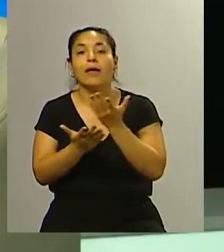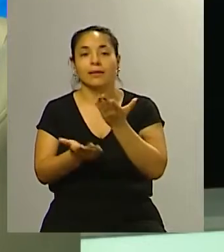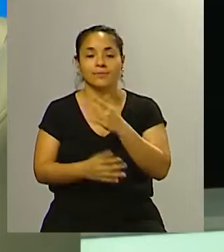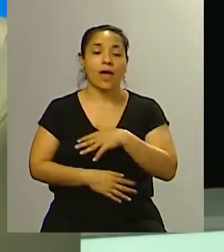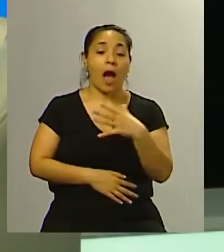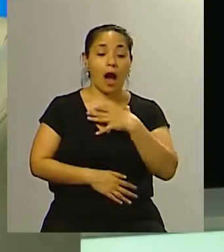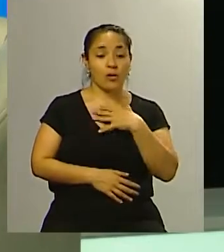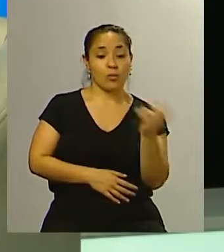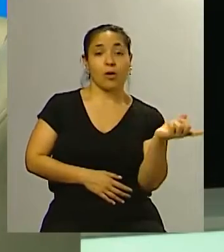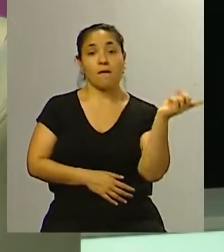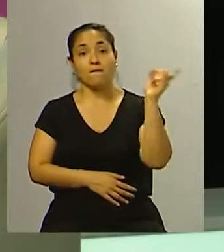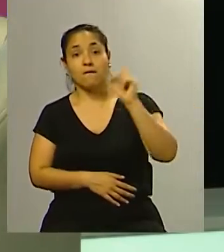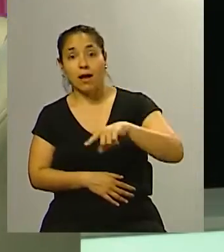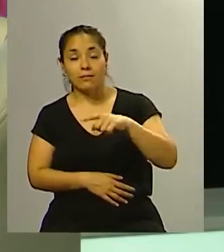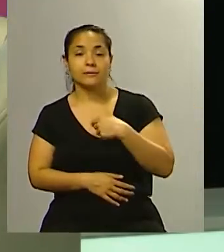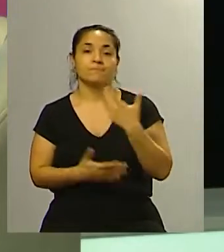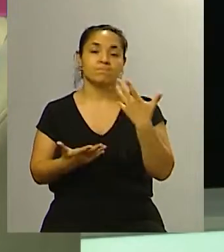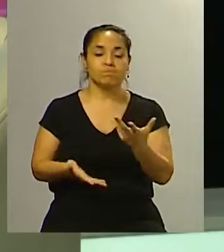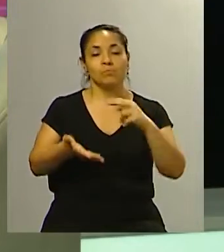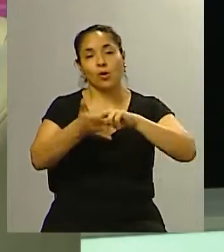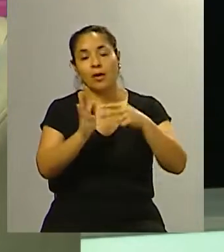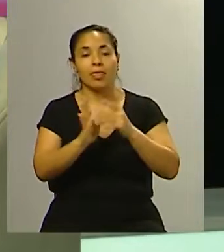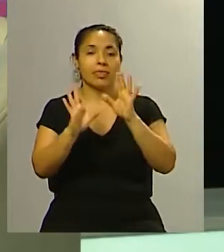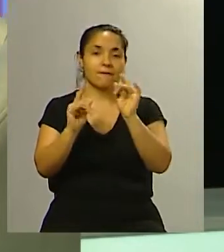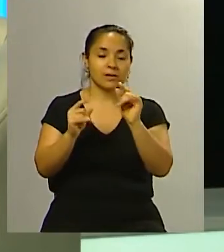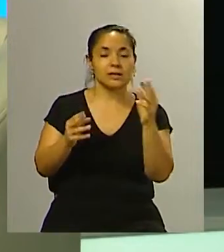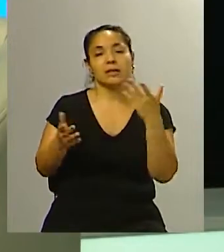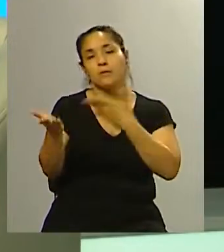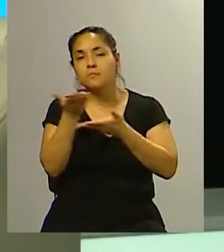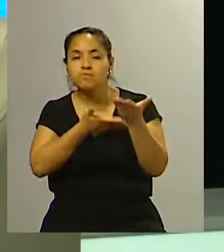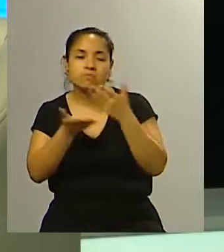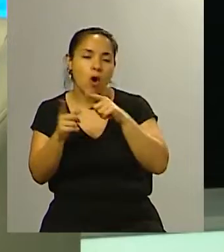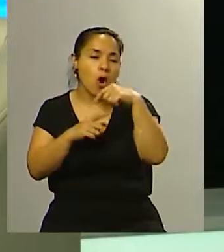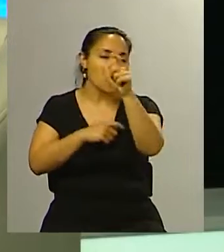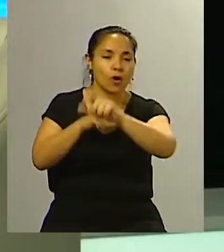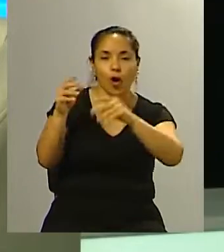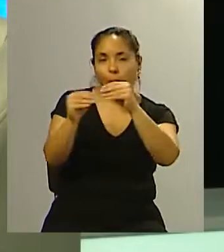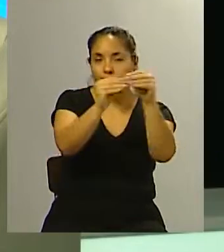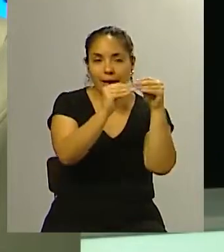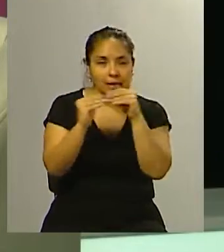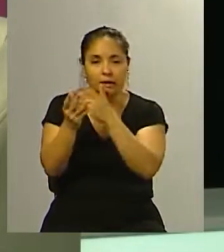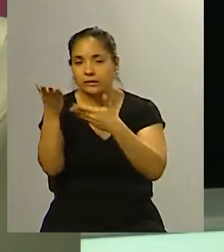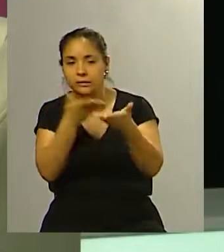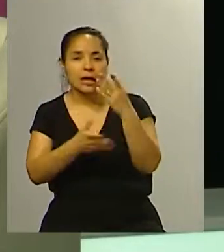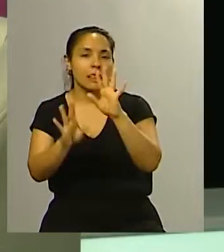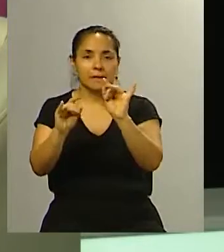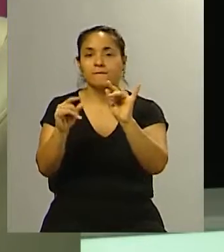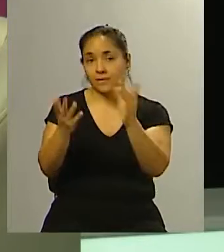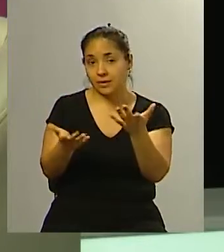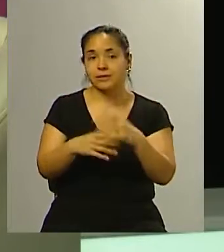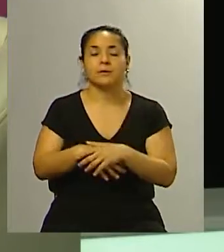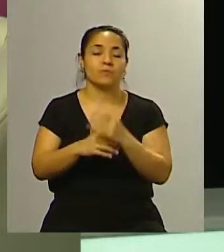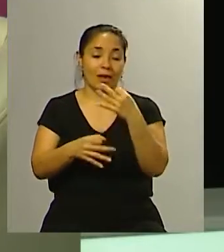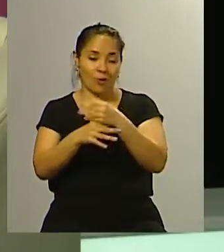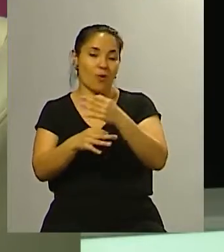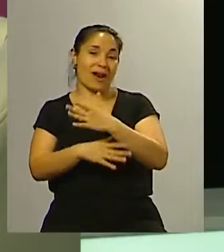al regresar tuviesen algunas dificultades en la interacción con el otro. Entonces, lo que podemos advertir, y en el caso concreto de nuestra escuela, es